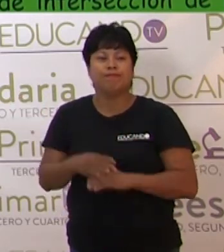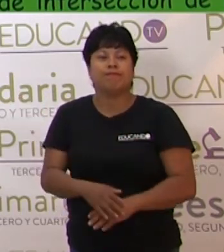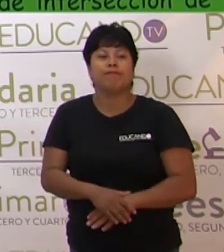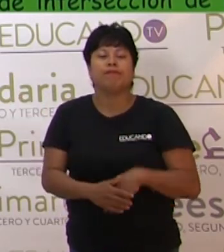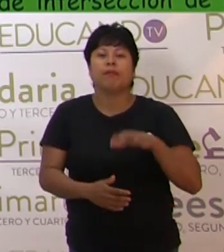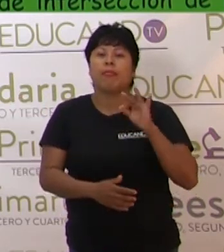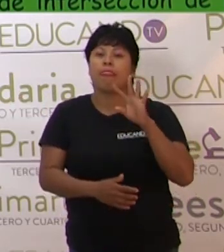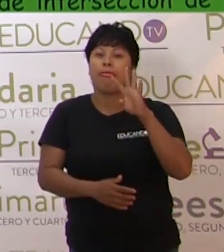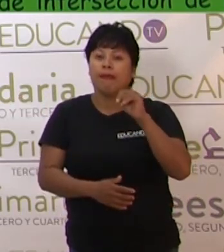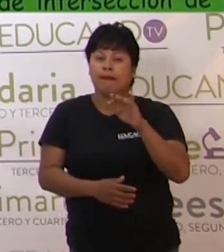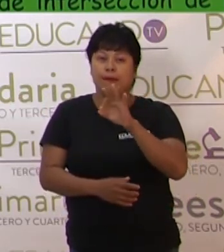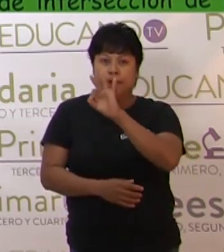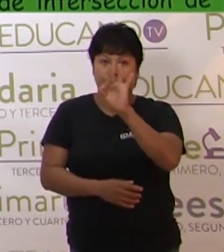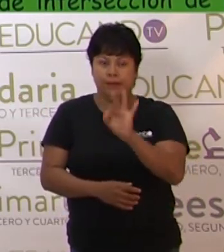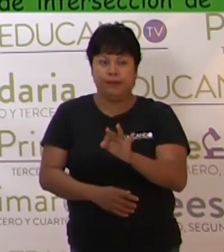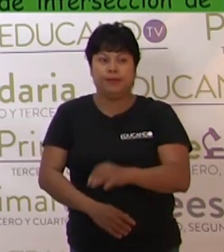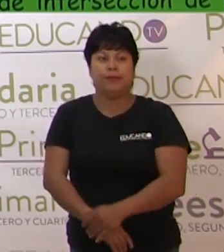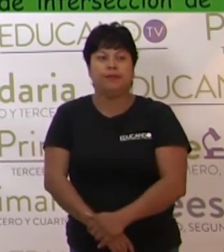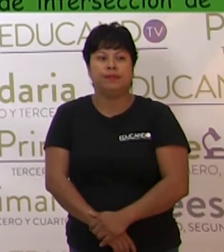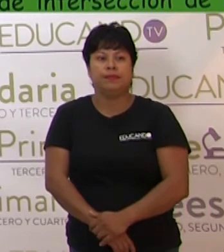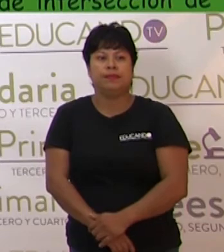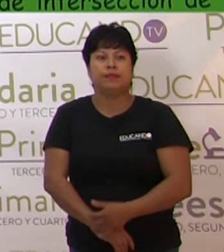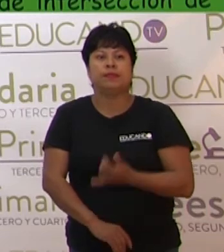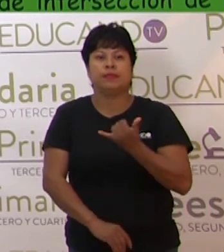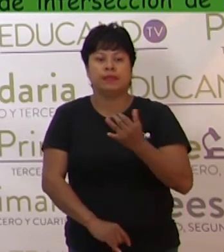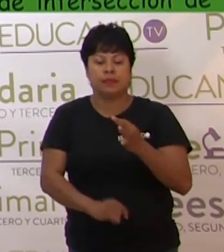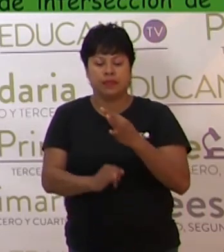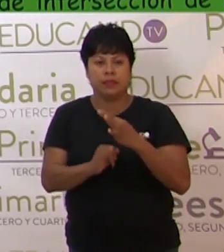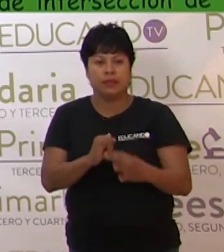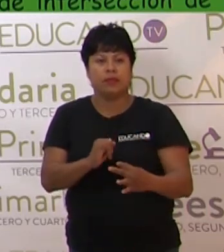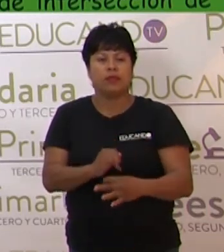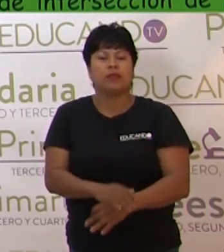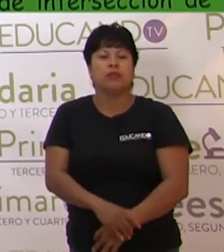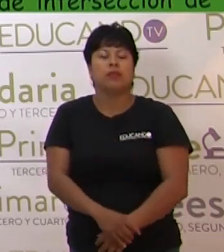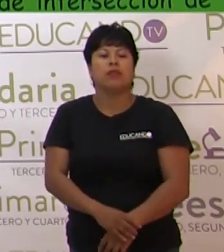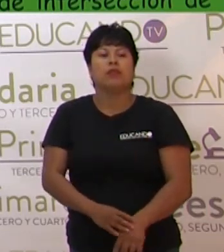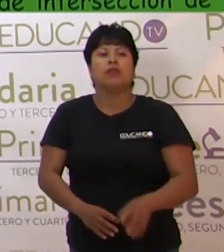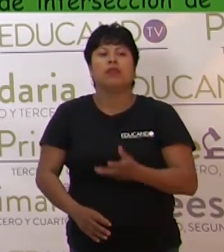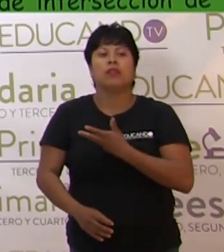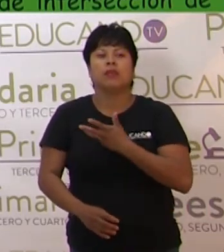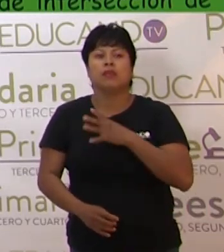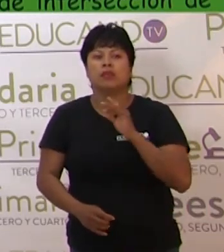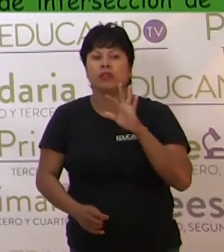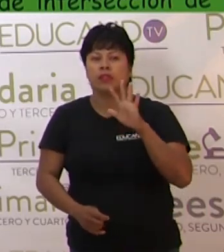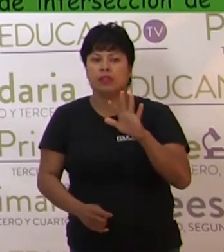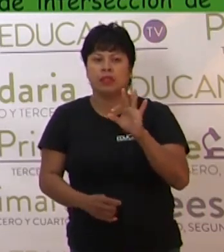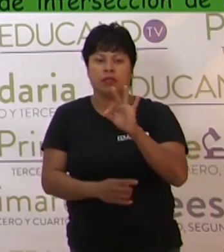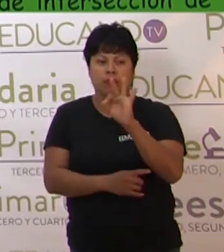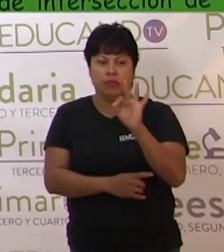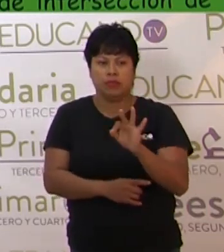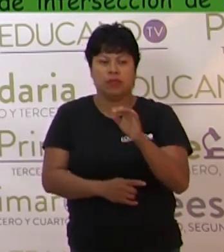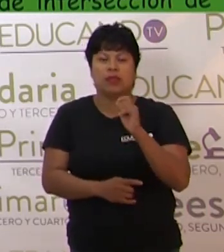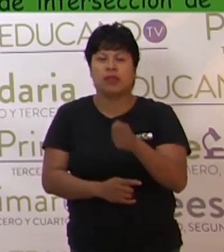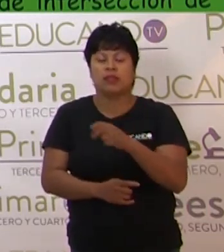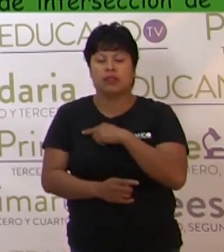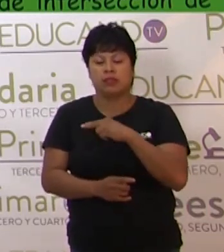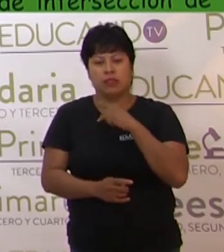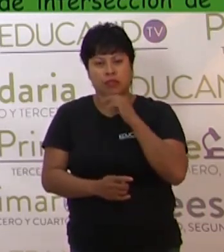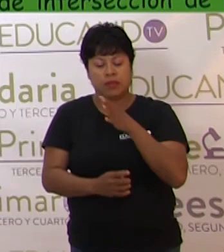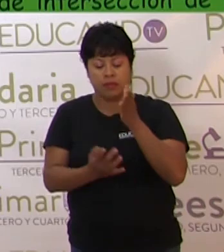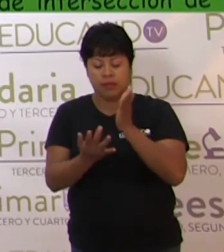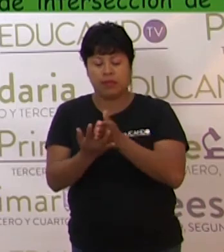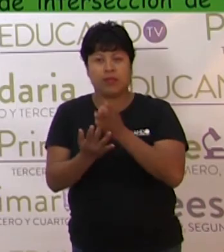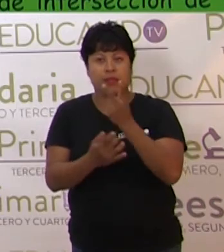49 grados y por último tenemos 45 grados que lo vamos a dividir